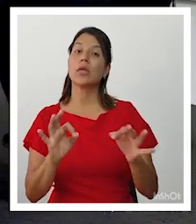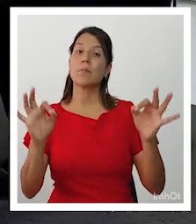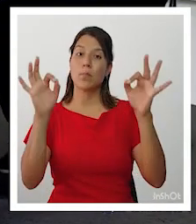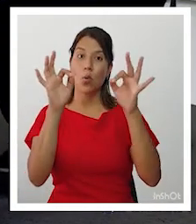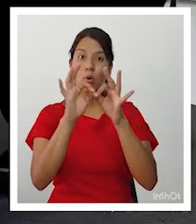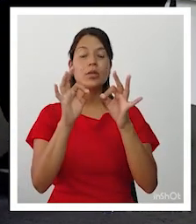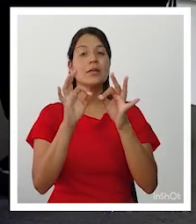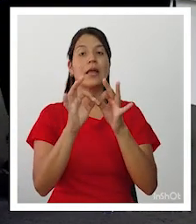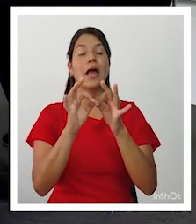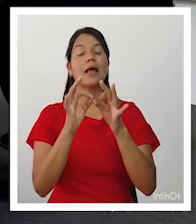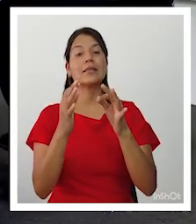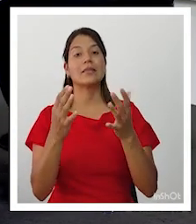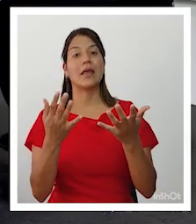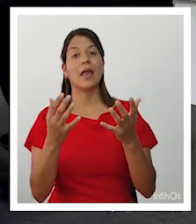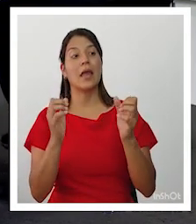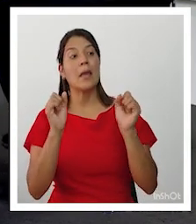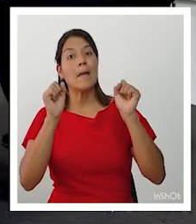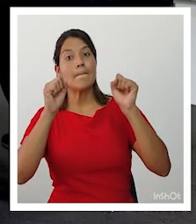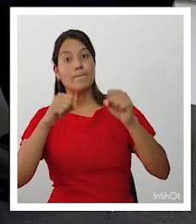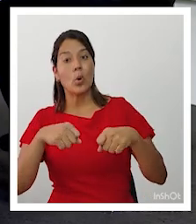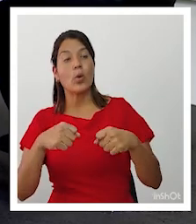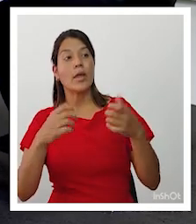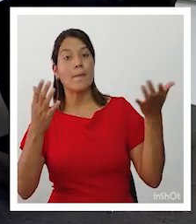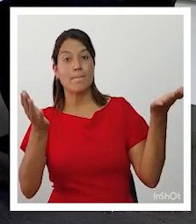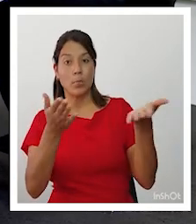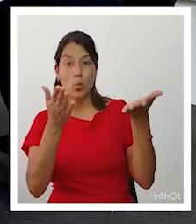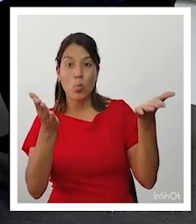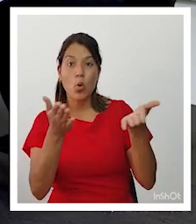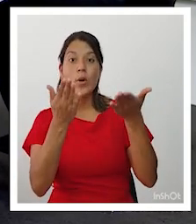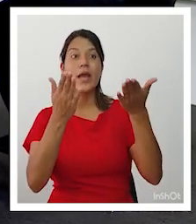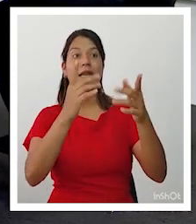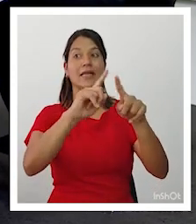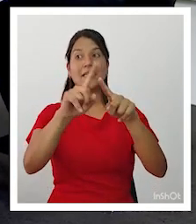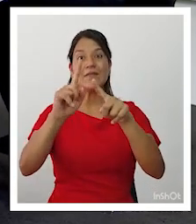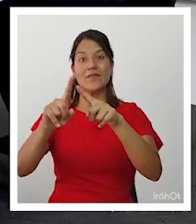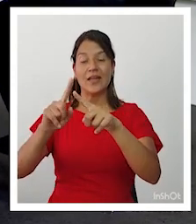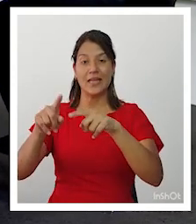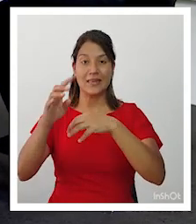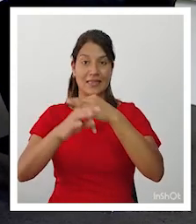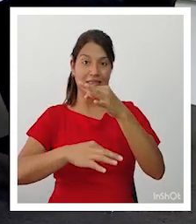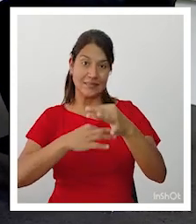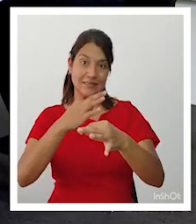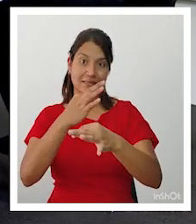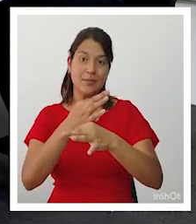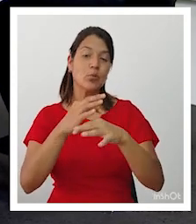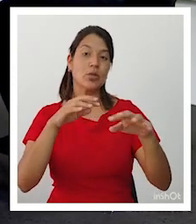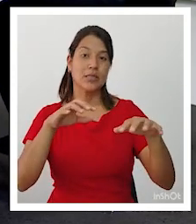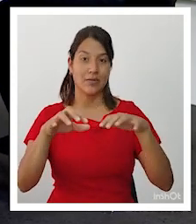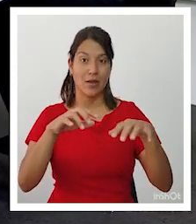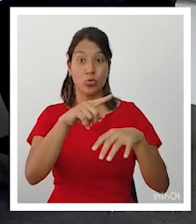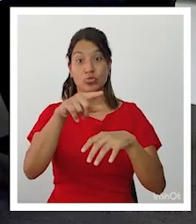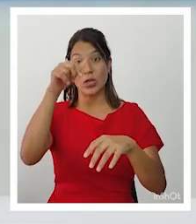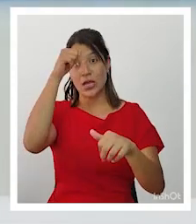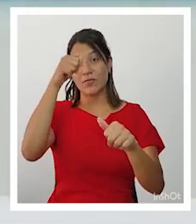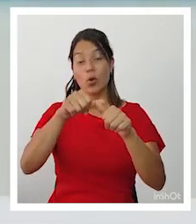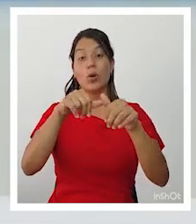vital el hecho de poder promover lo que son los diversos tipos de espacios. Recordemos que en Costa Rica